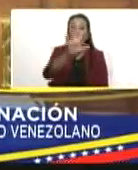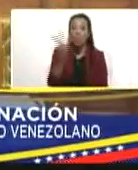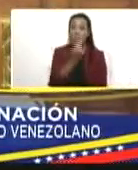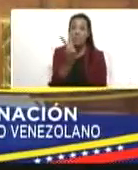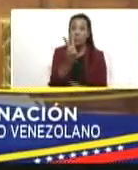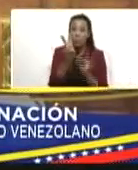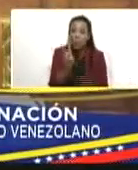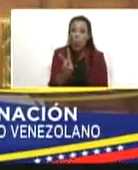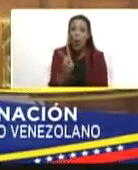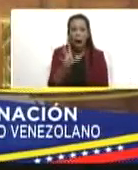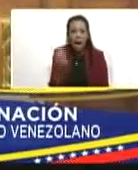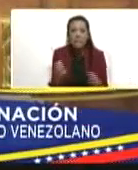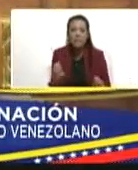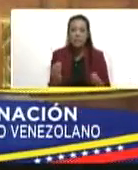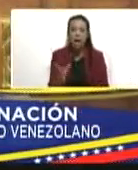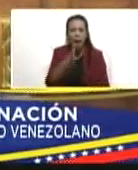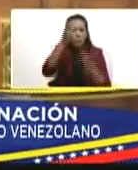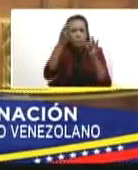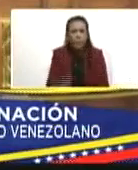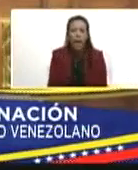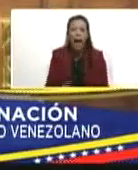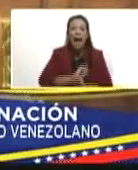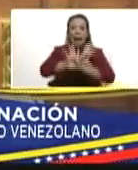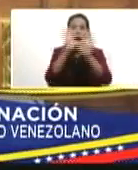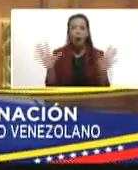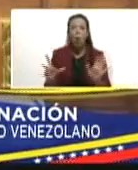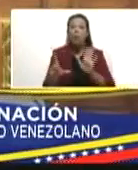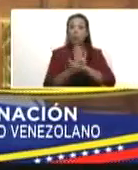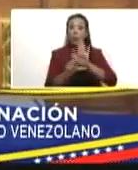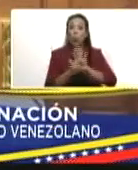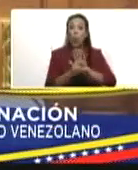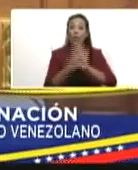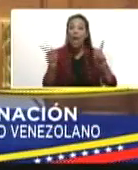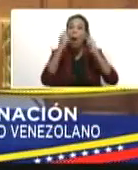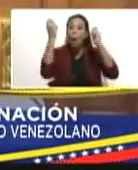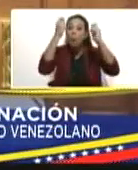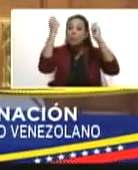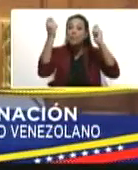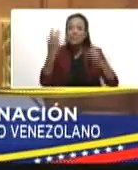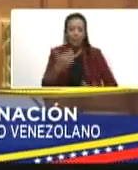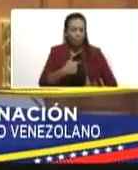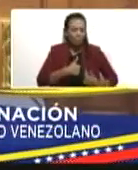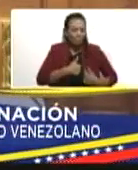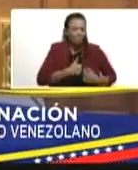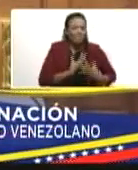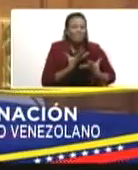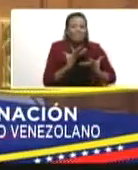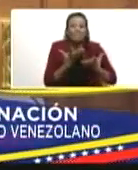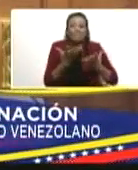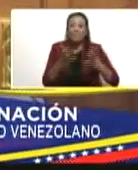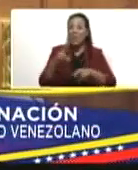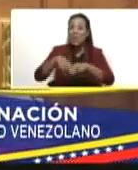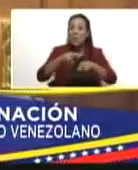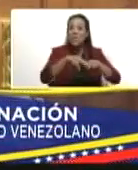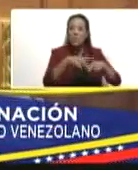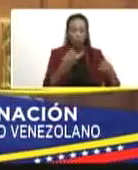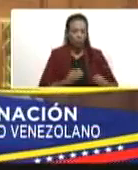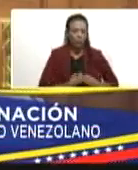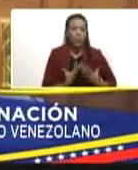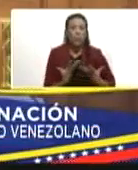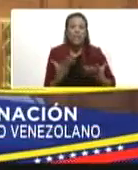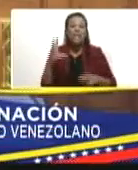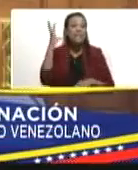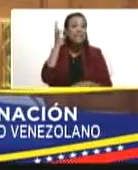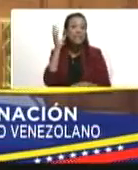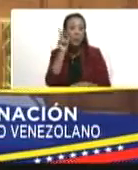a ser tangible y cierta la Consigna que está en el corazón de nuestros niños de nuestras